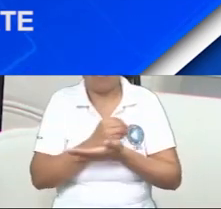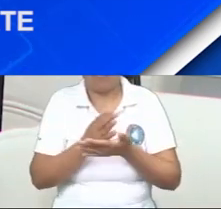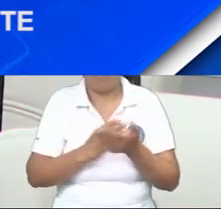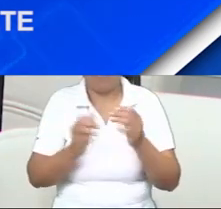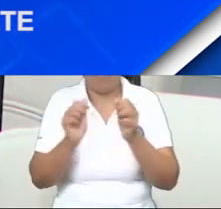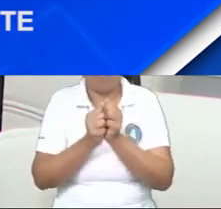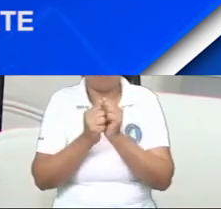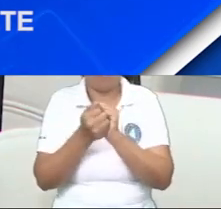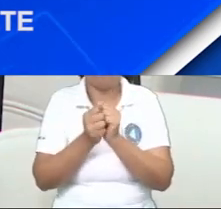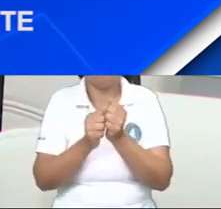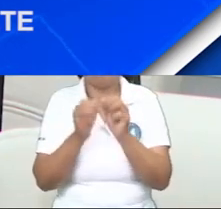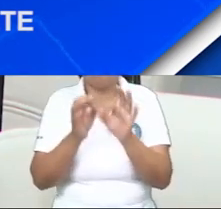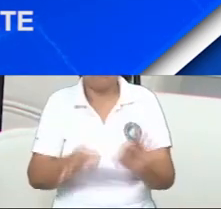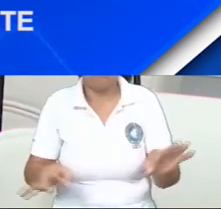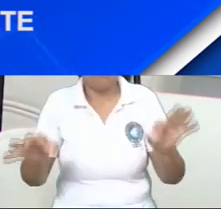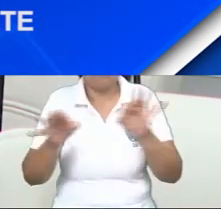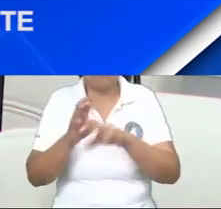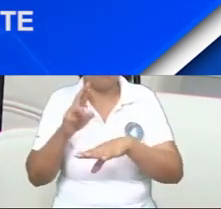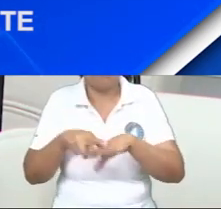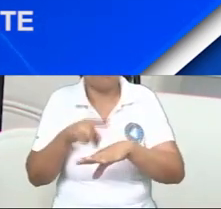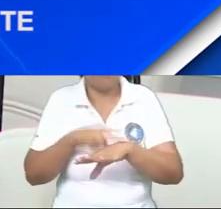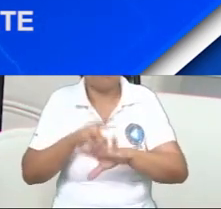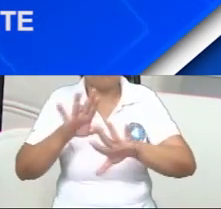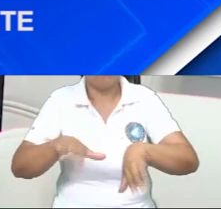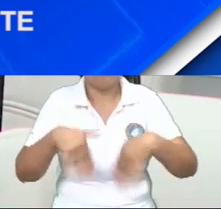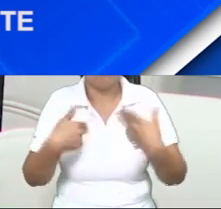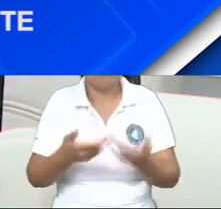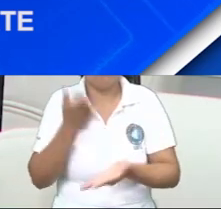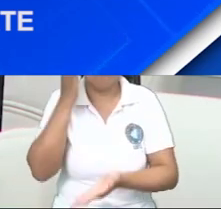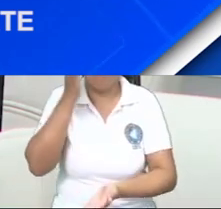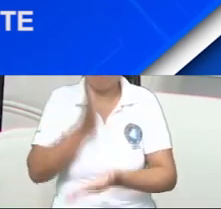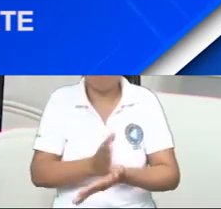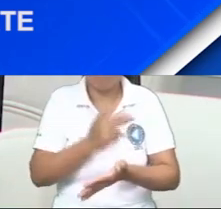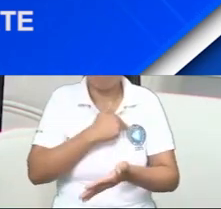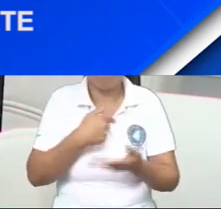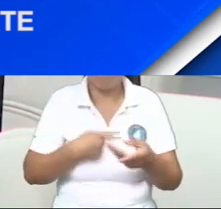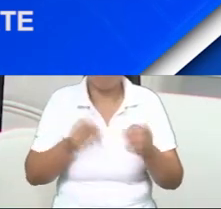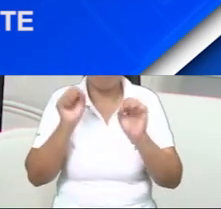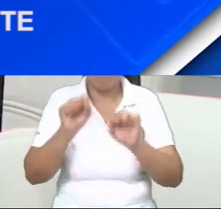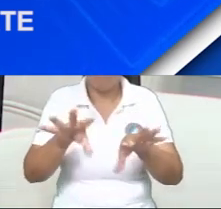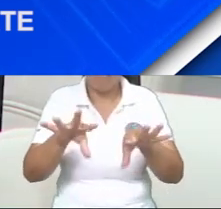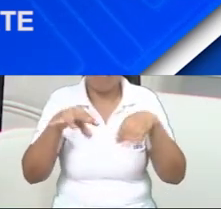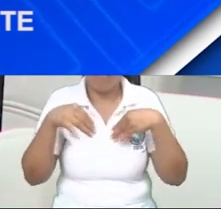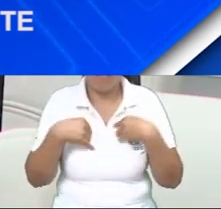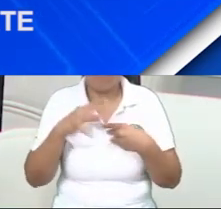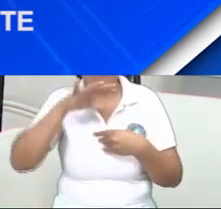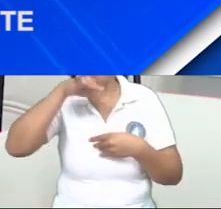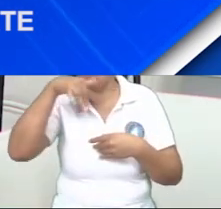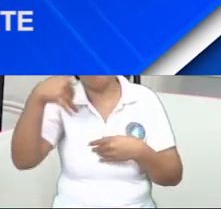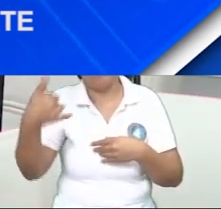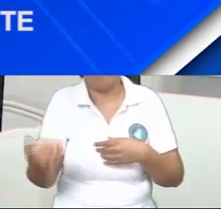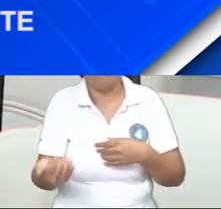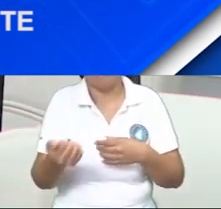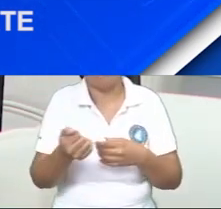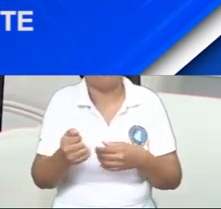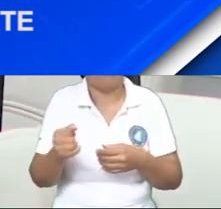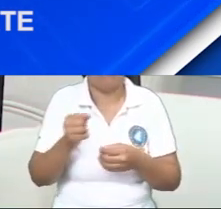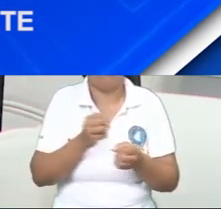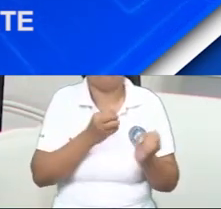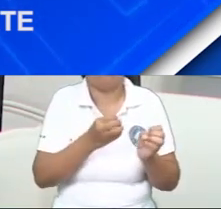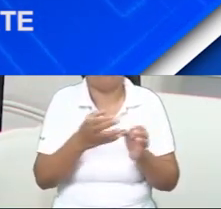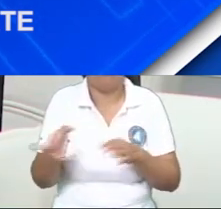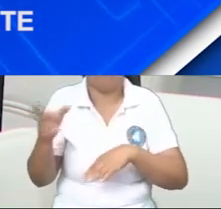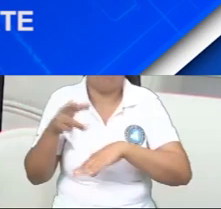Física. Esta norma contiene una disposición autónoma que se aplicará a otras normas relacionadas